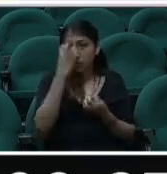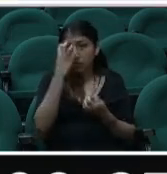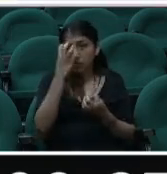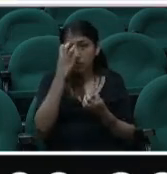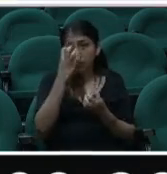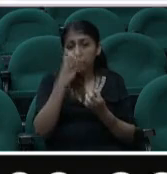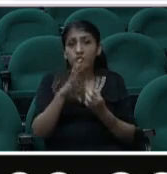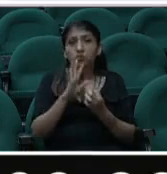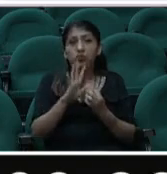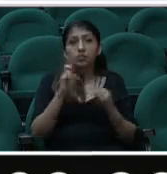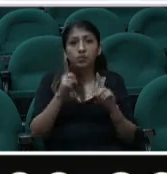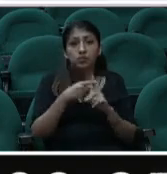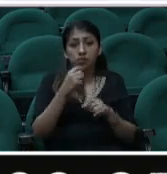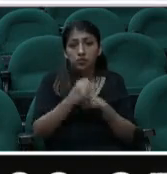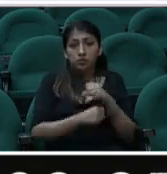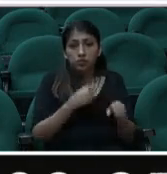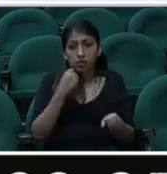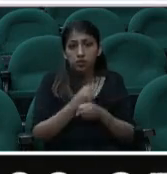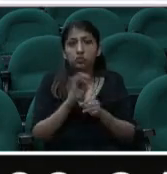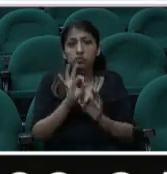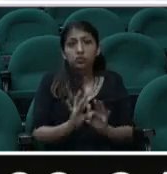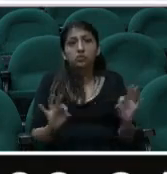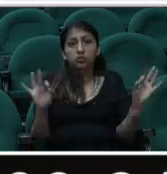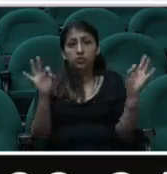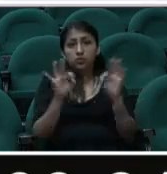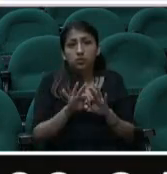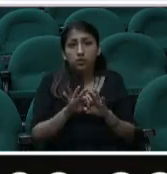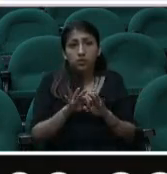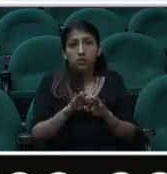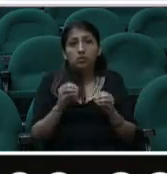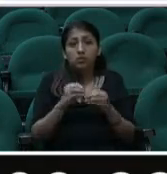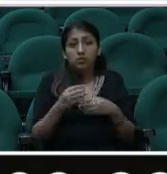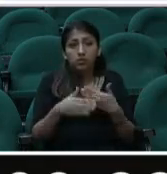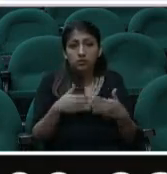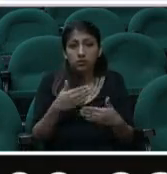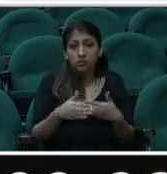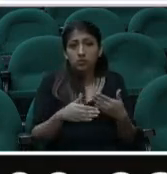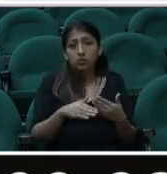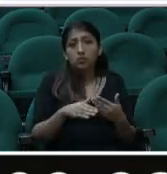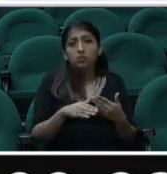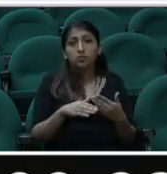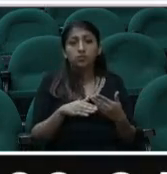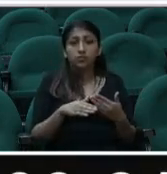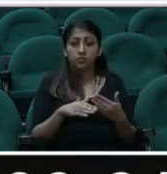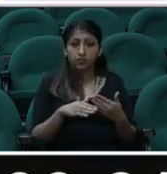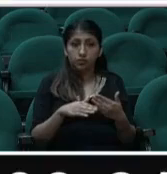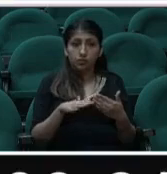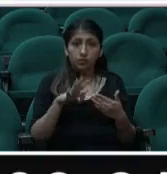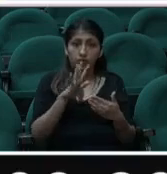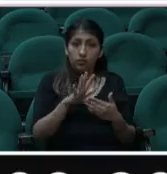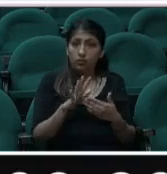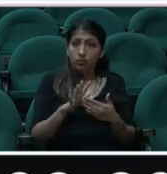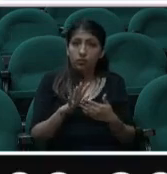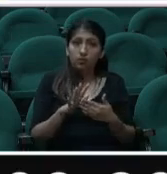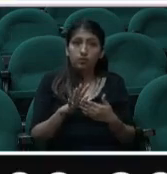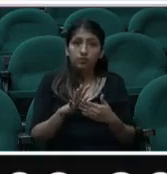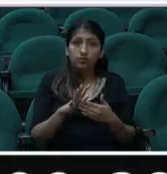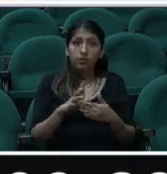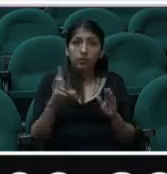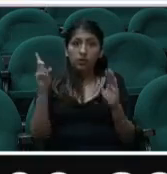desde los primeros años es fundamental más allá de en este caso